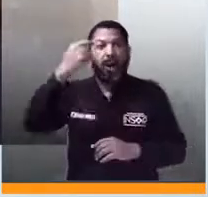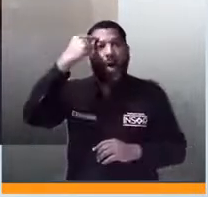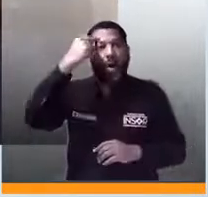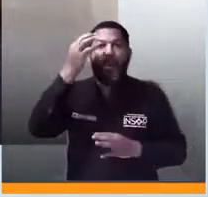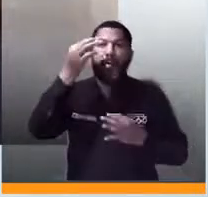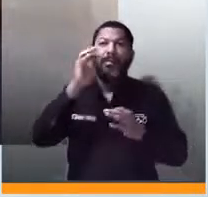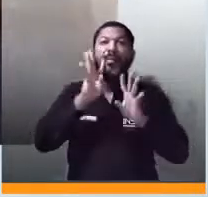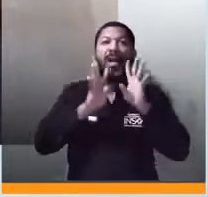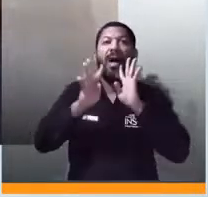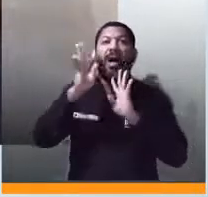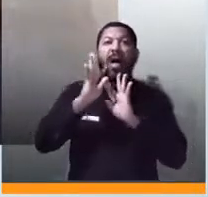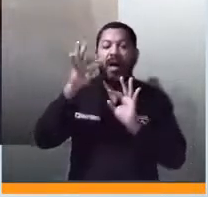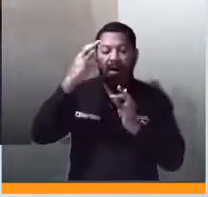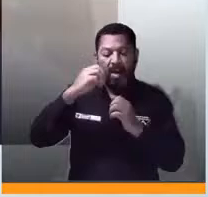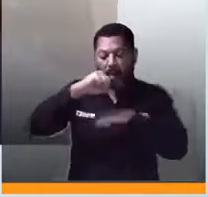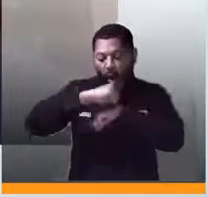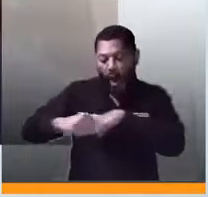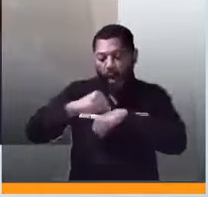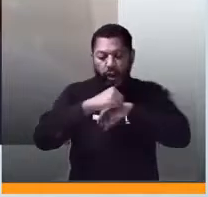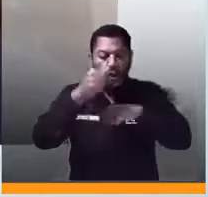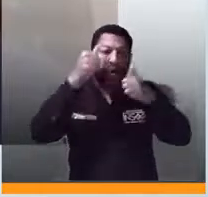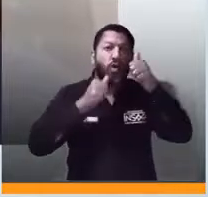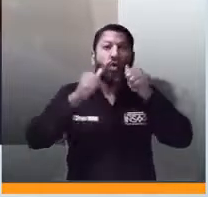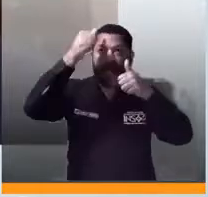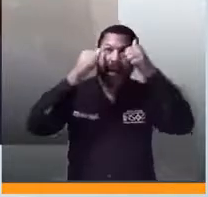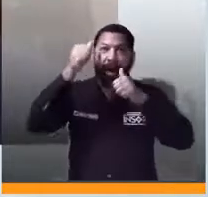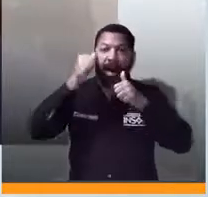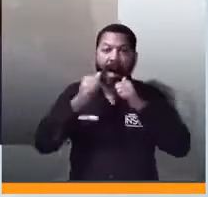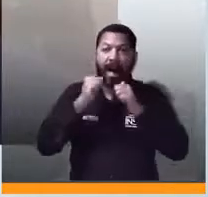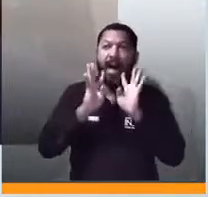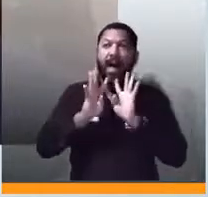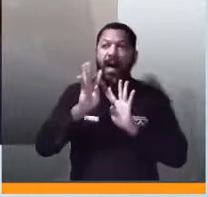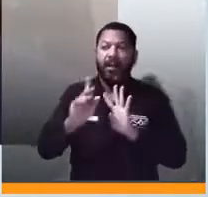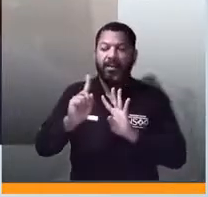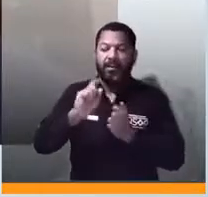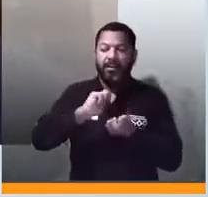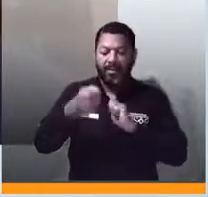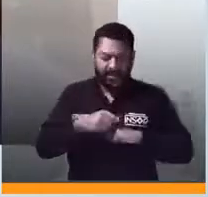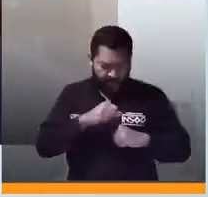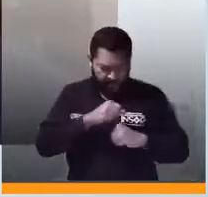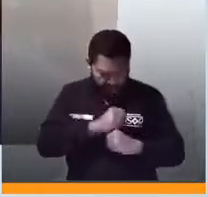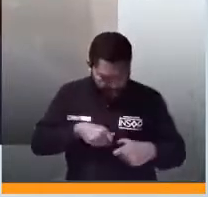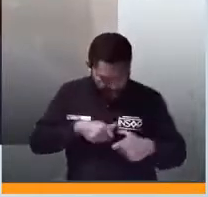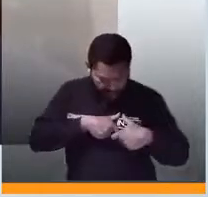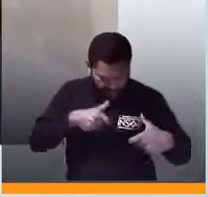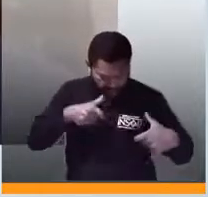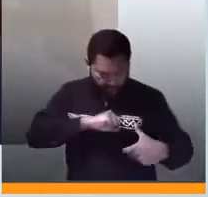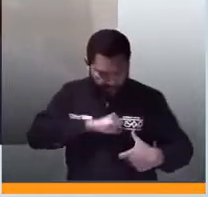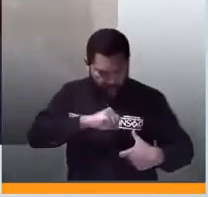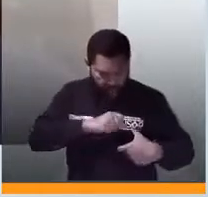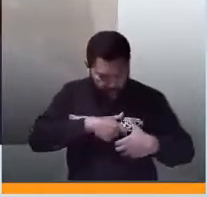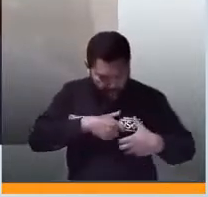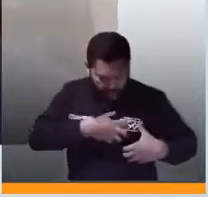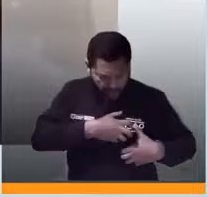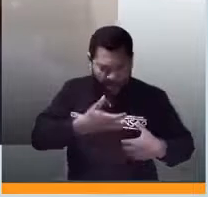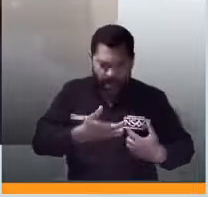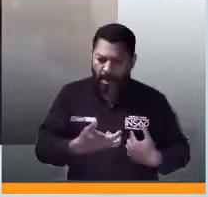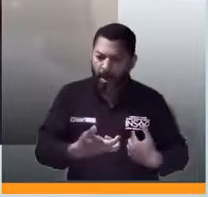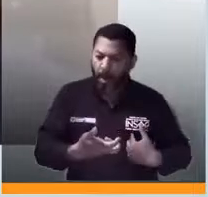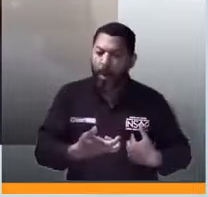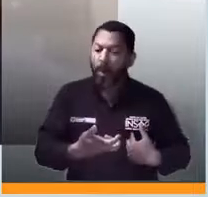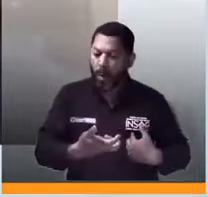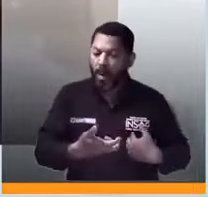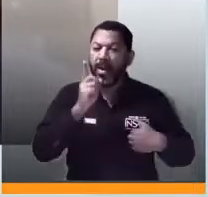y colegas, esto es una cirugía de corazón abierto. Esto es una transformación profunda de toda